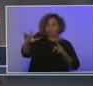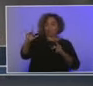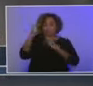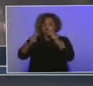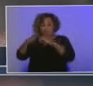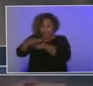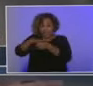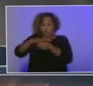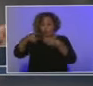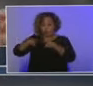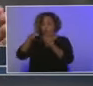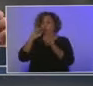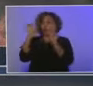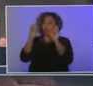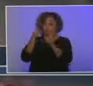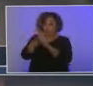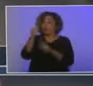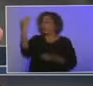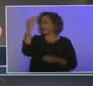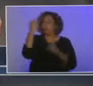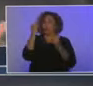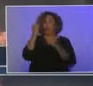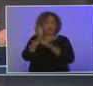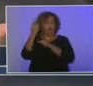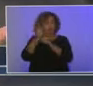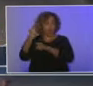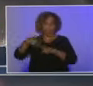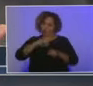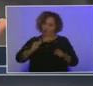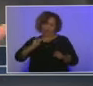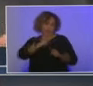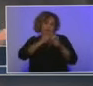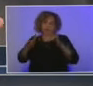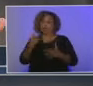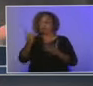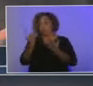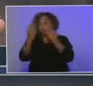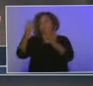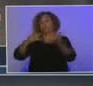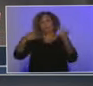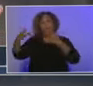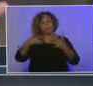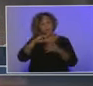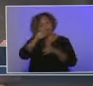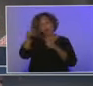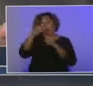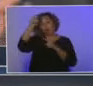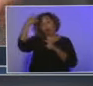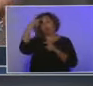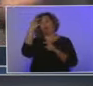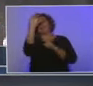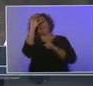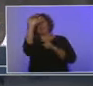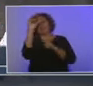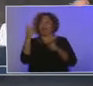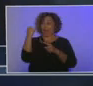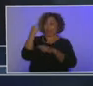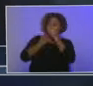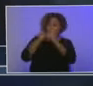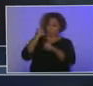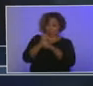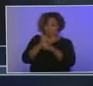área en medio de una emergencia. Saben que todos los años los alcaldes hemos estado presentándole preocupaciones al gobierno. El año